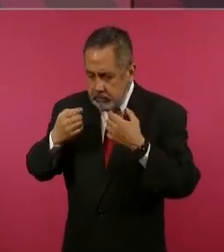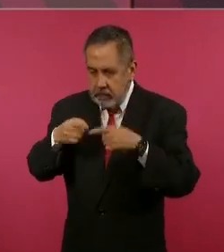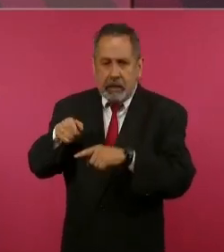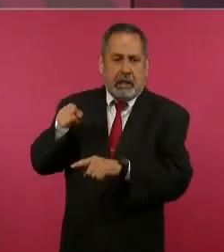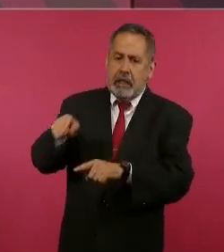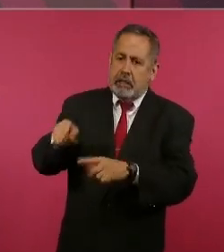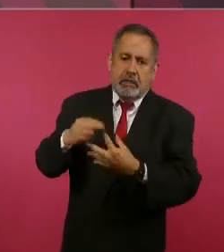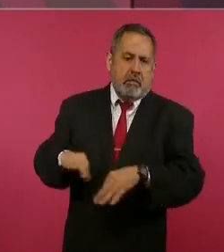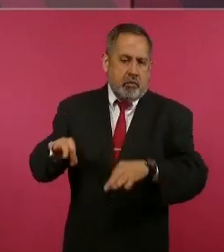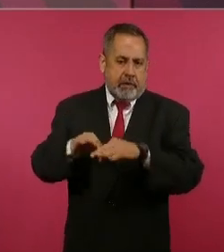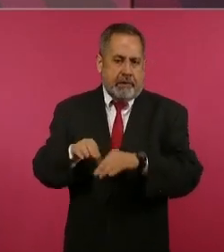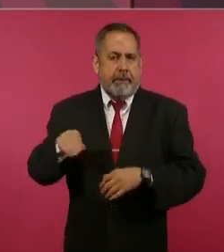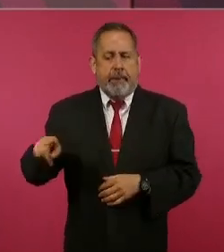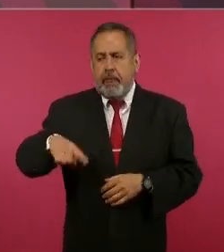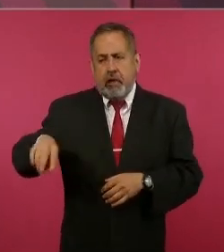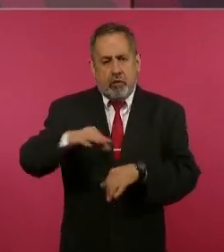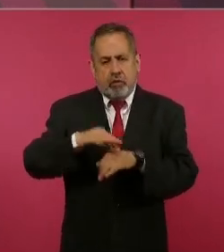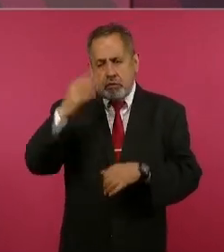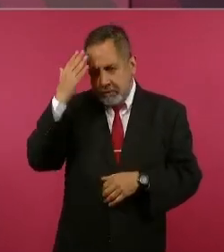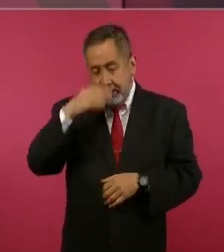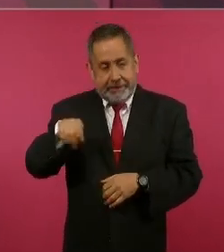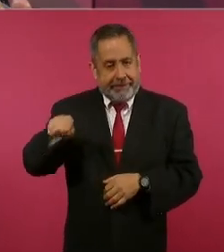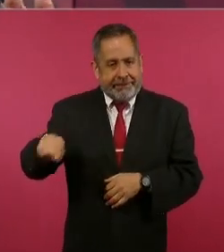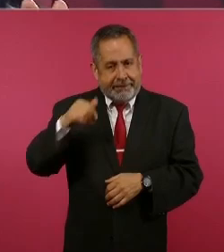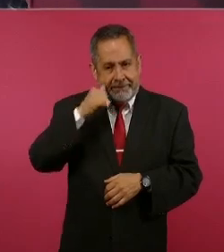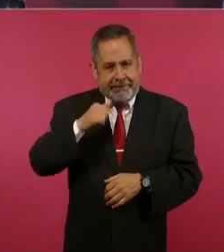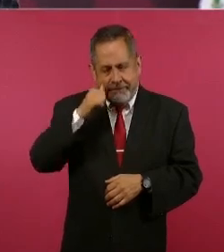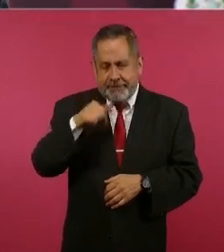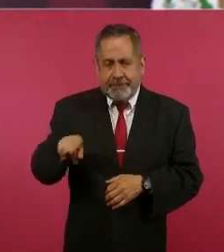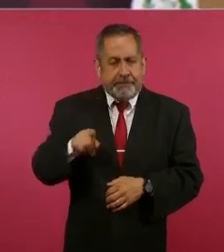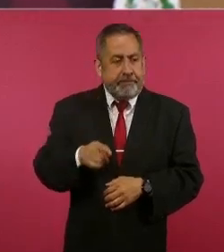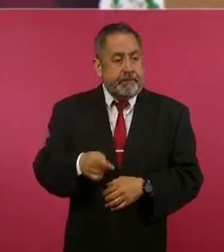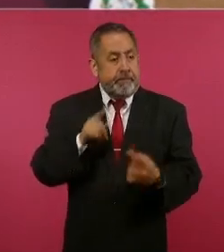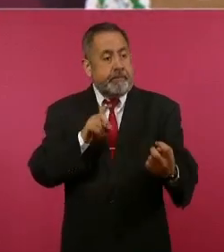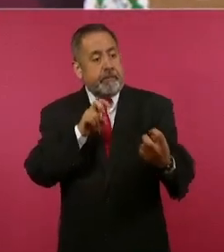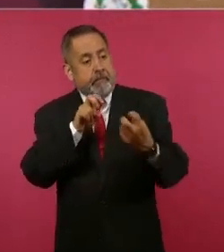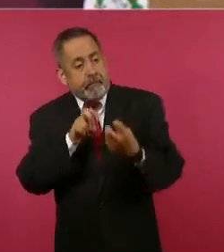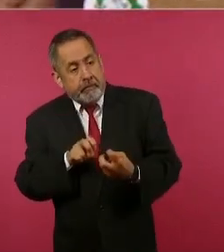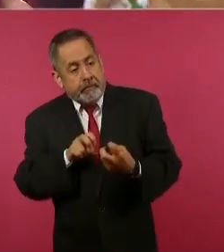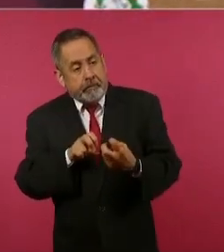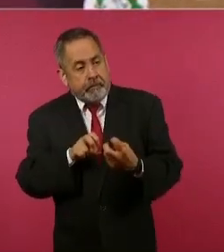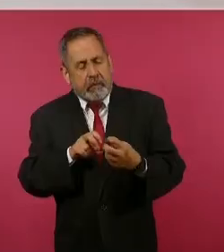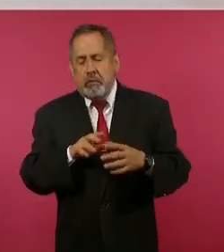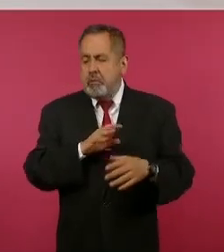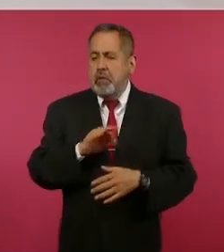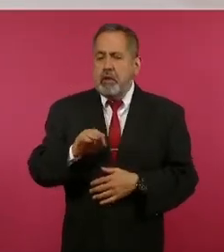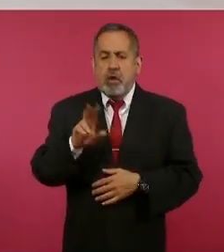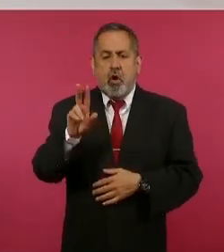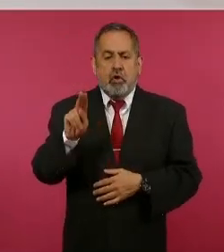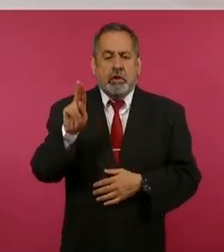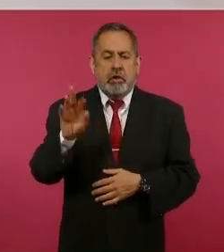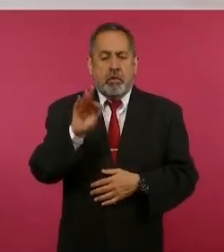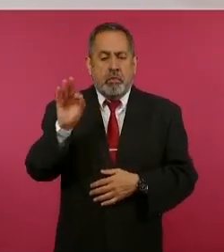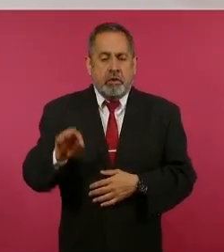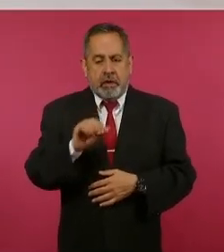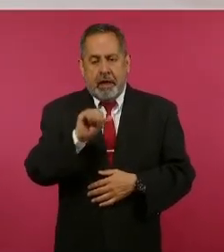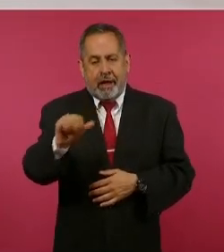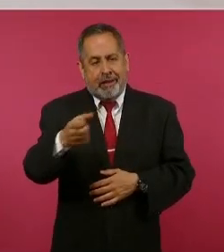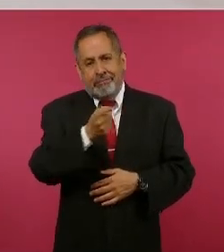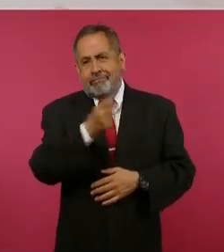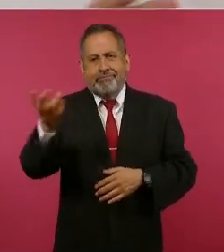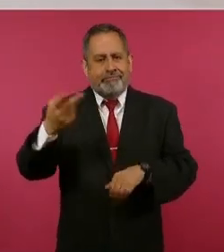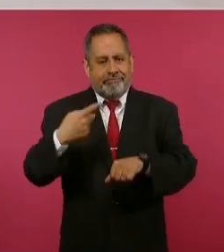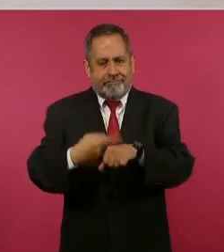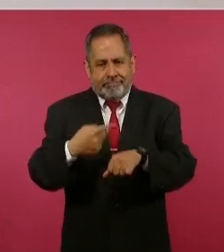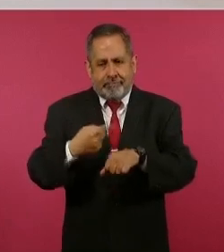Los médicos saben que ahí se puede atender el 80%